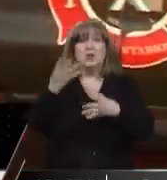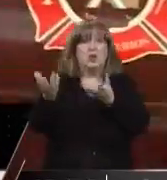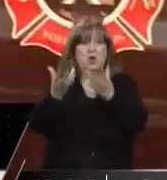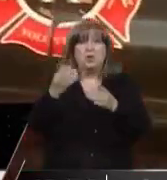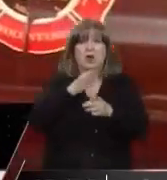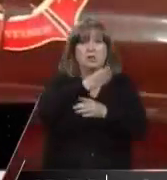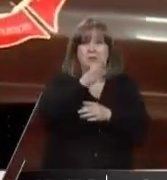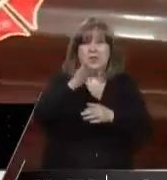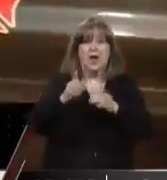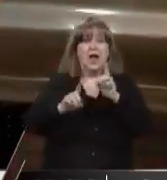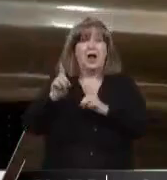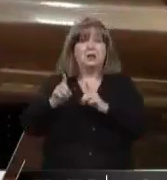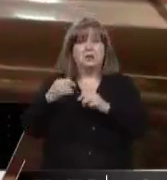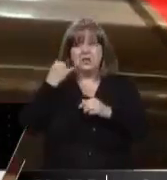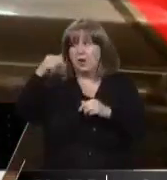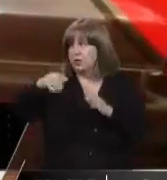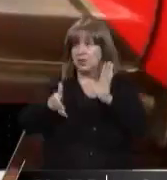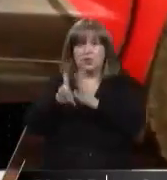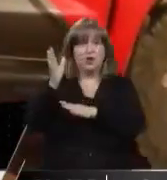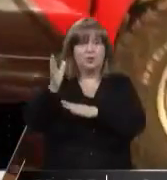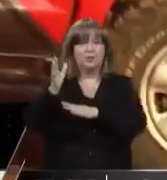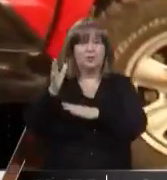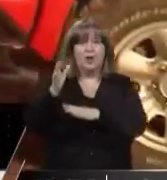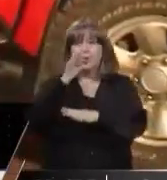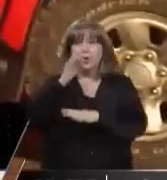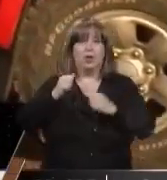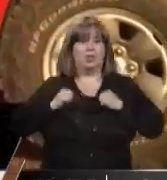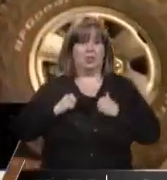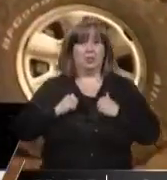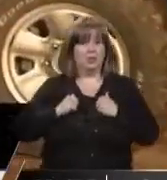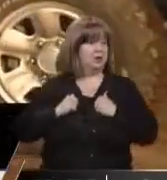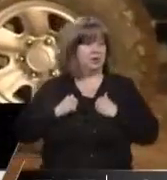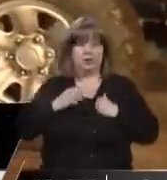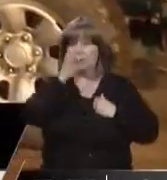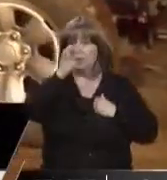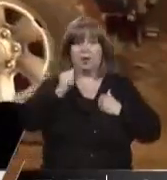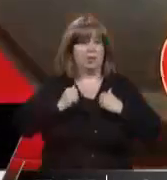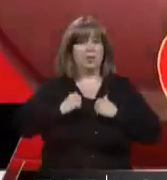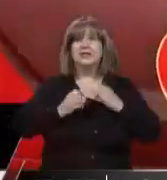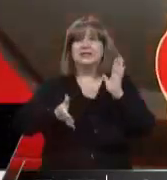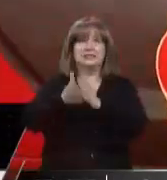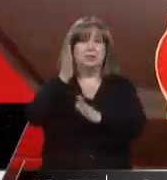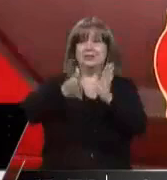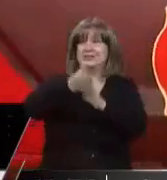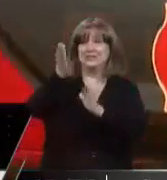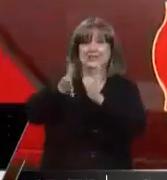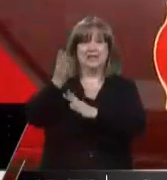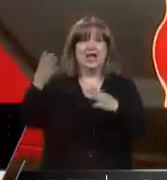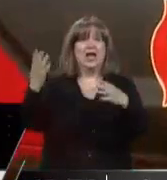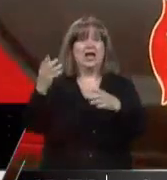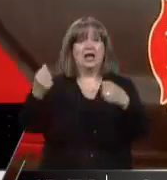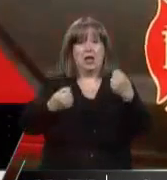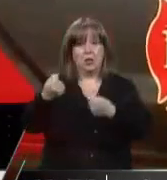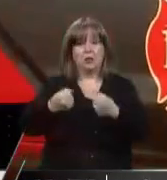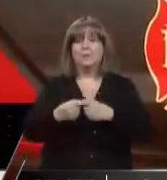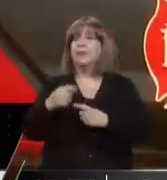tenemos hoy movilidades afectadas, porque no paran. Sí, concejal Mangione es concejal de Lavalle. Bueno, están con una